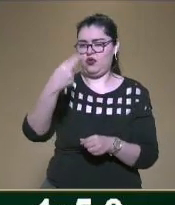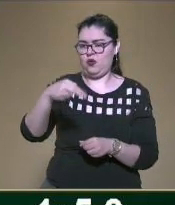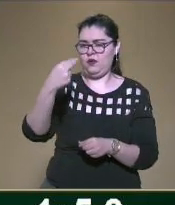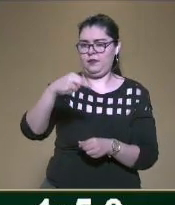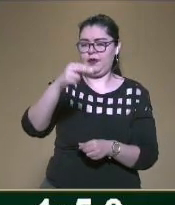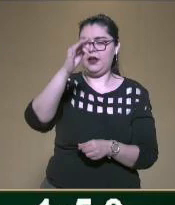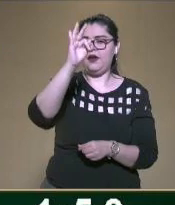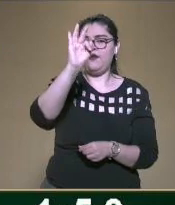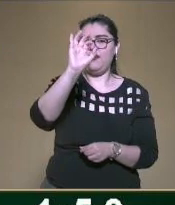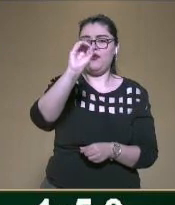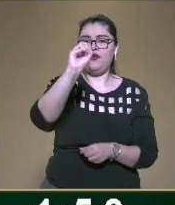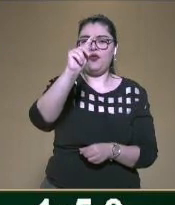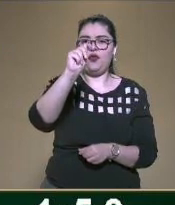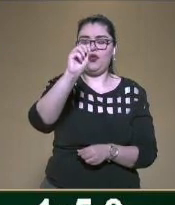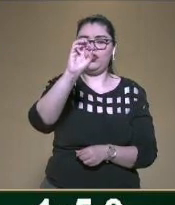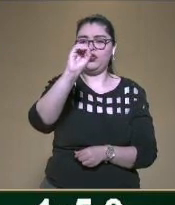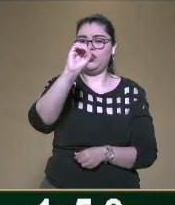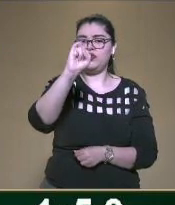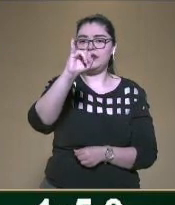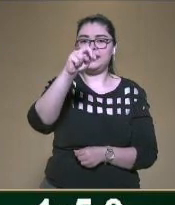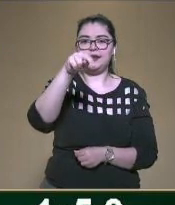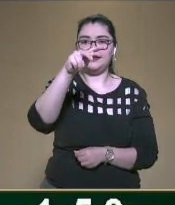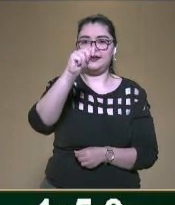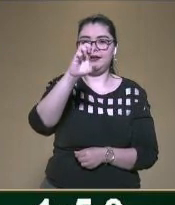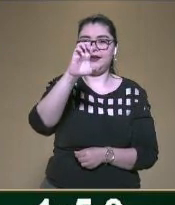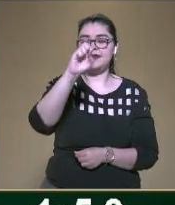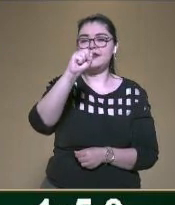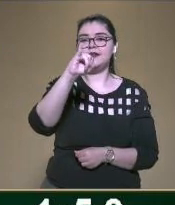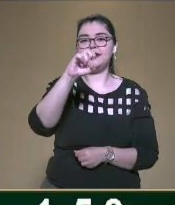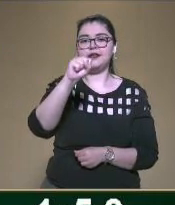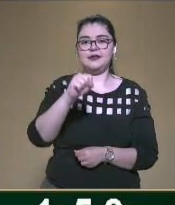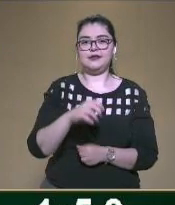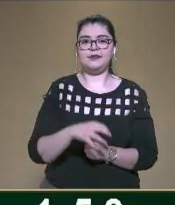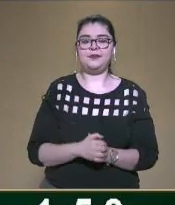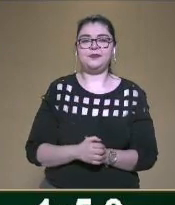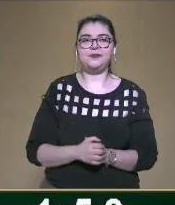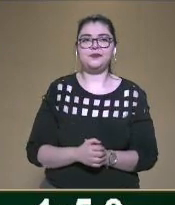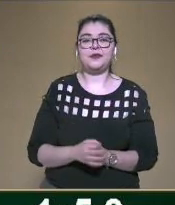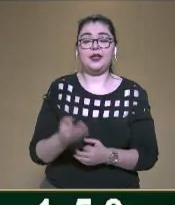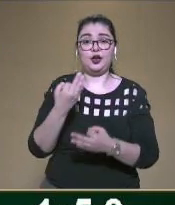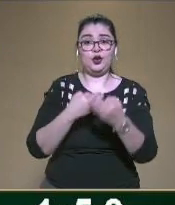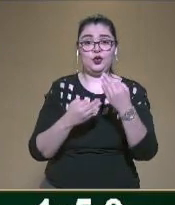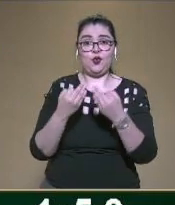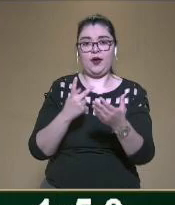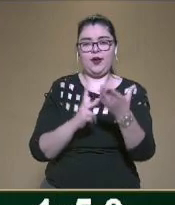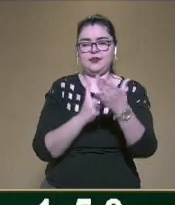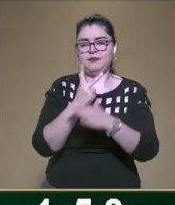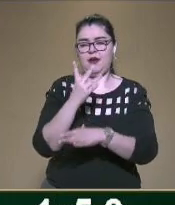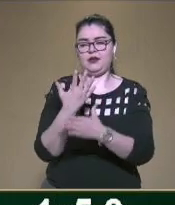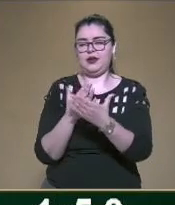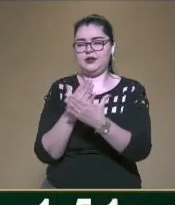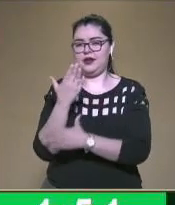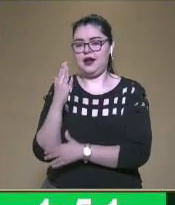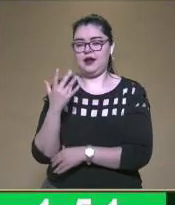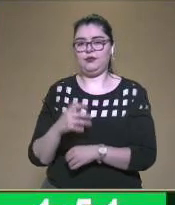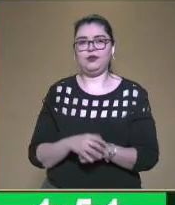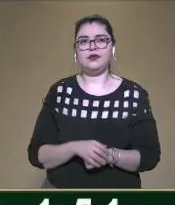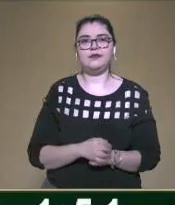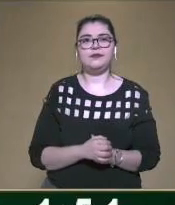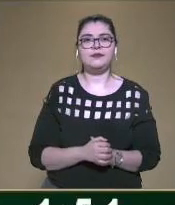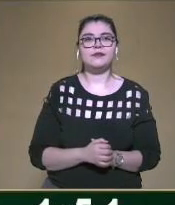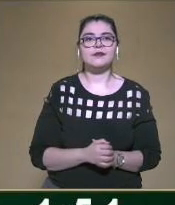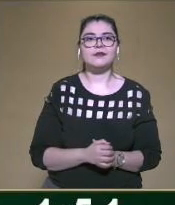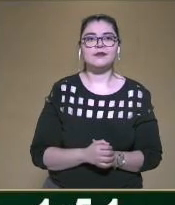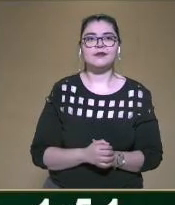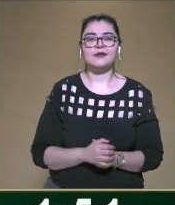fotosíntesis. Estamos hablando de los organismos autótrofos. Es correcto, muy bien. Que realizan este proceso para su